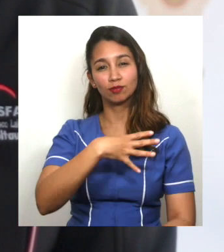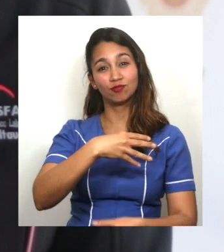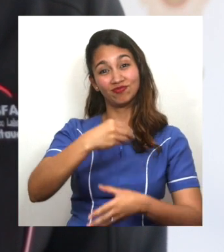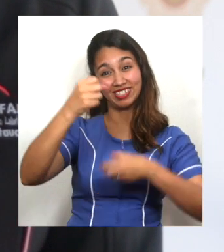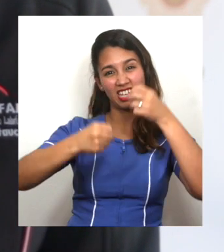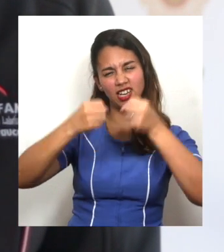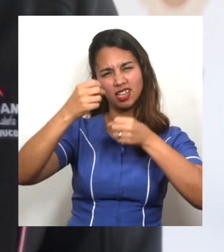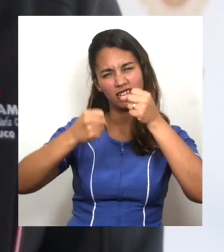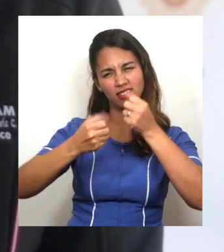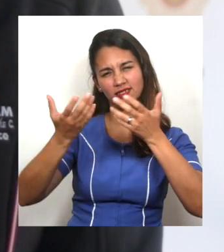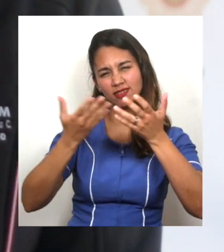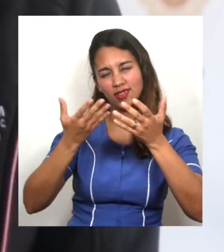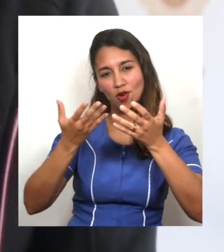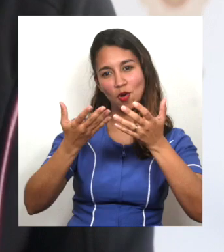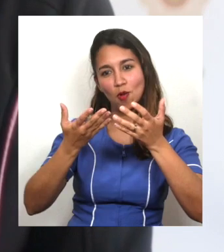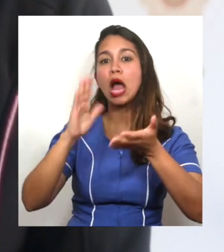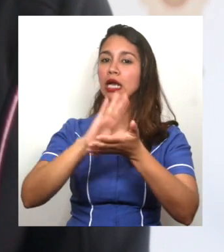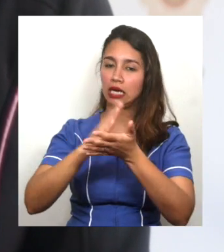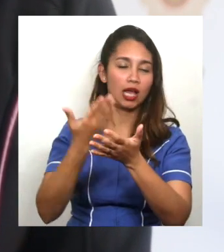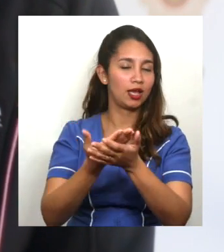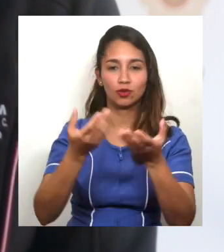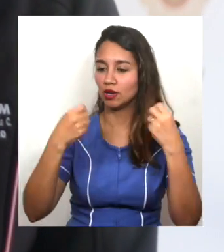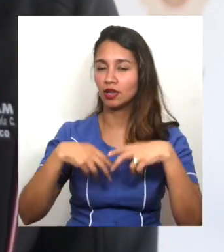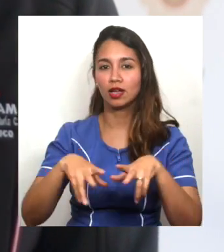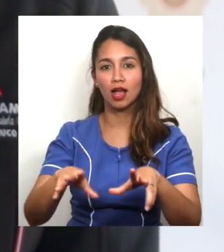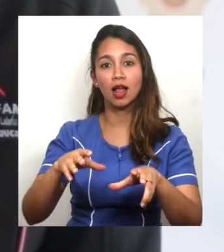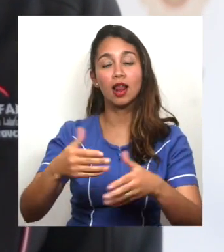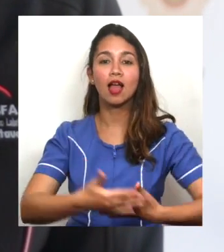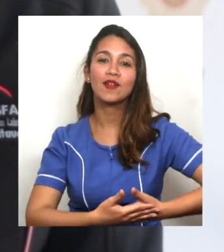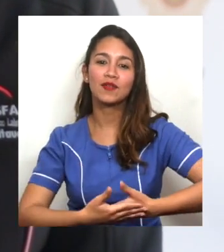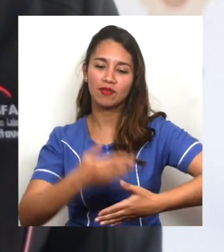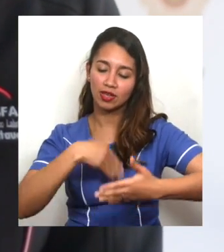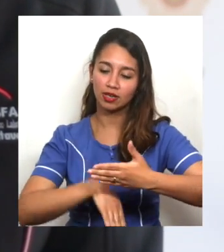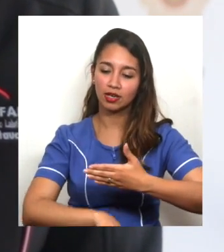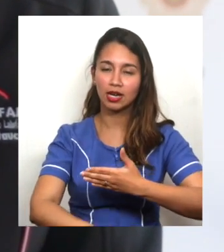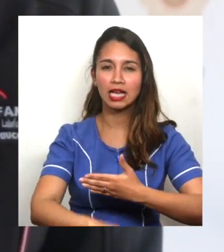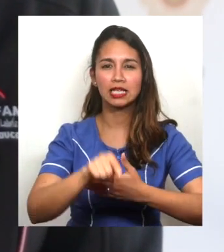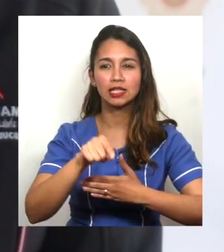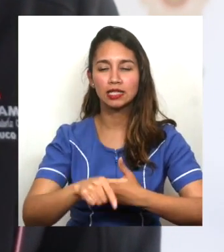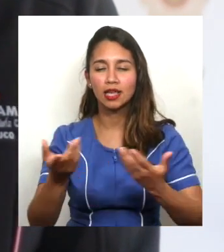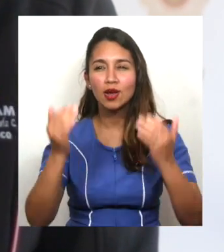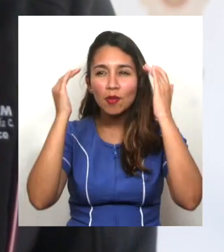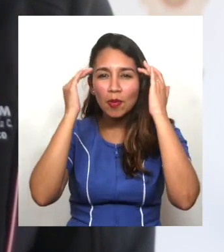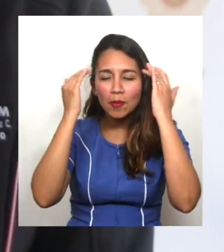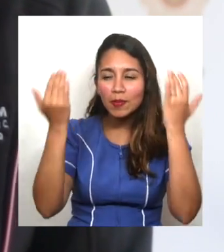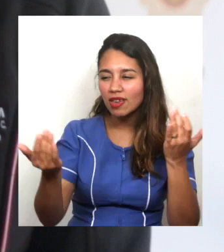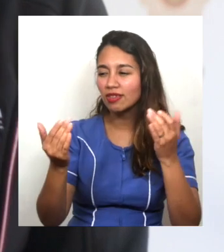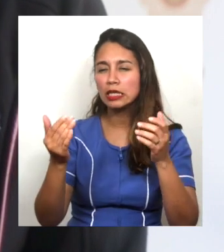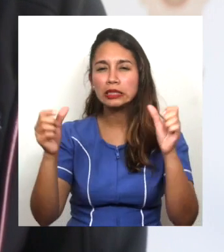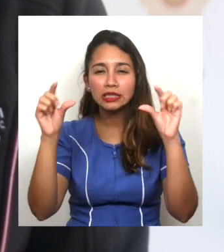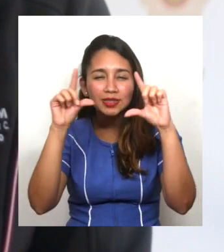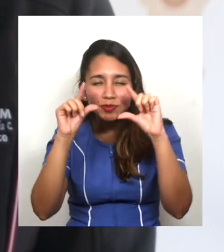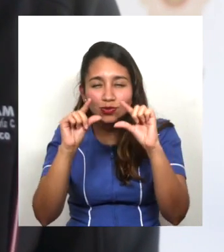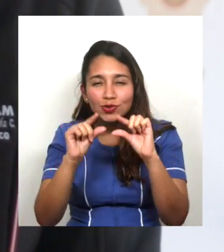La lactancia materna es un fenómeno biocultural. Si pensamos que el recién nacido humano es el más inmaduro neurológicamente de todos